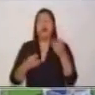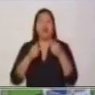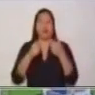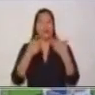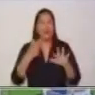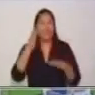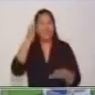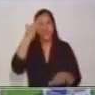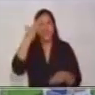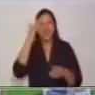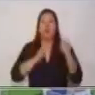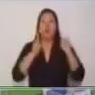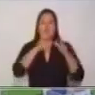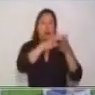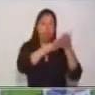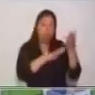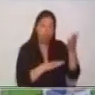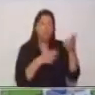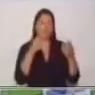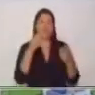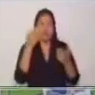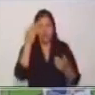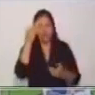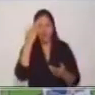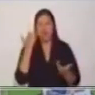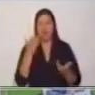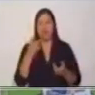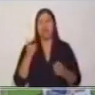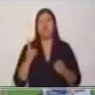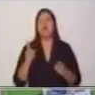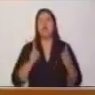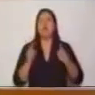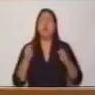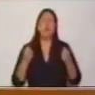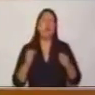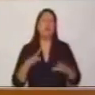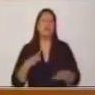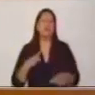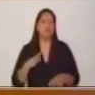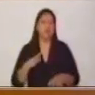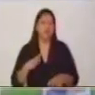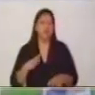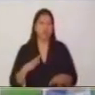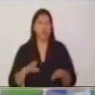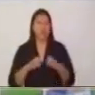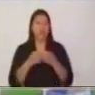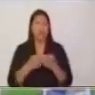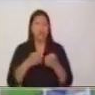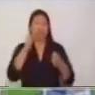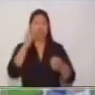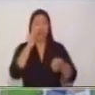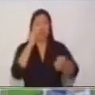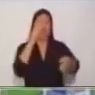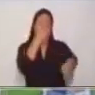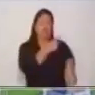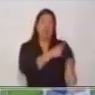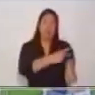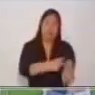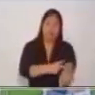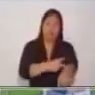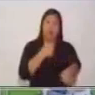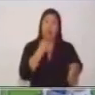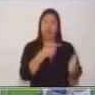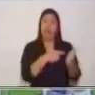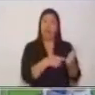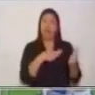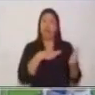tú también puedes crear. Como te indiqué, los textos informativos son los que nos remiten a una realidad Por eso es que también tenemos